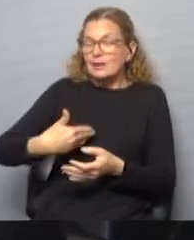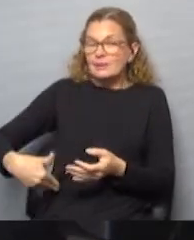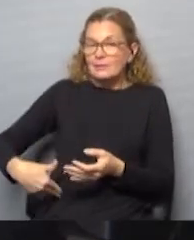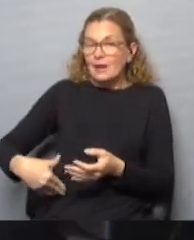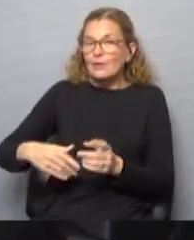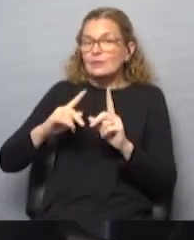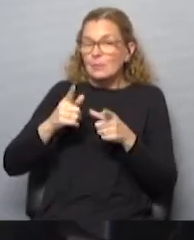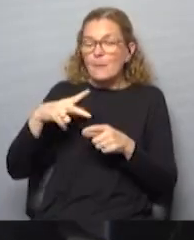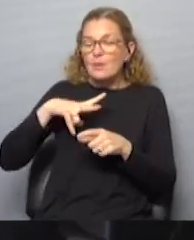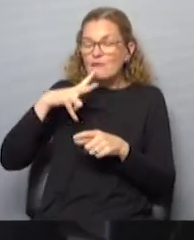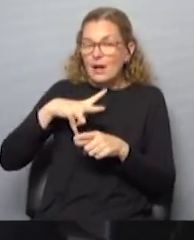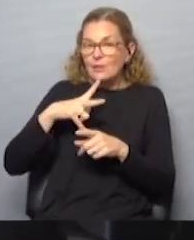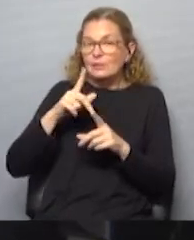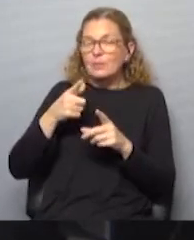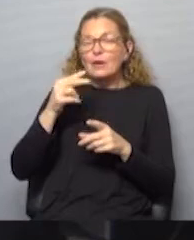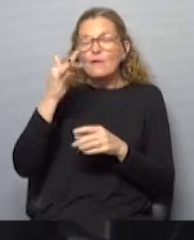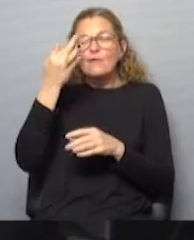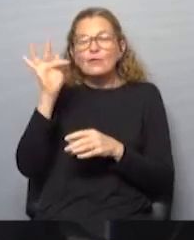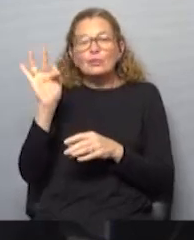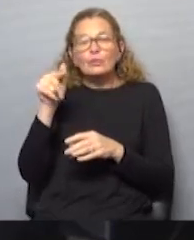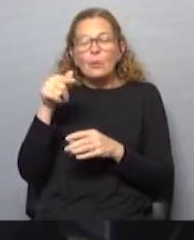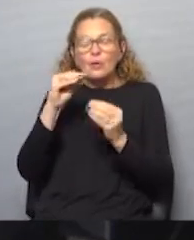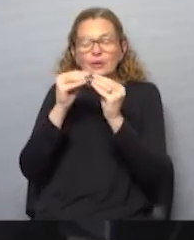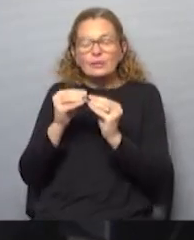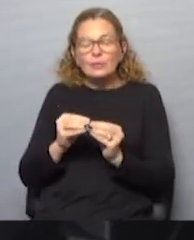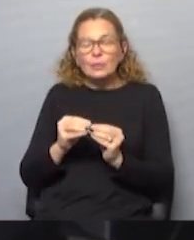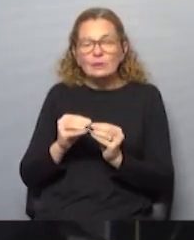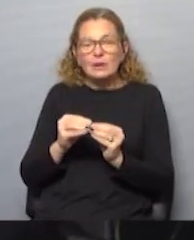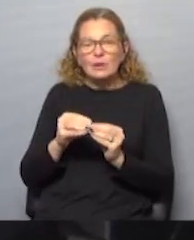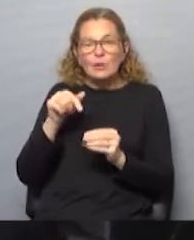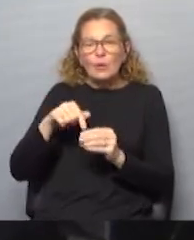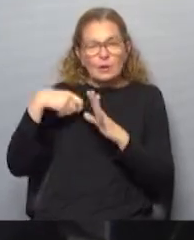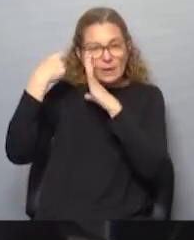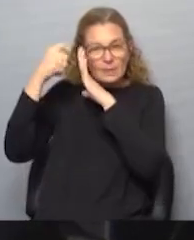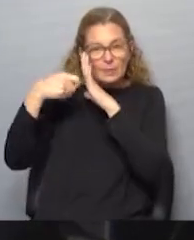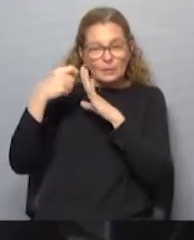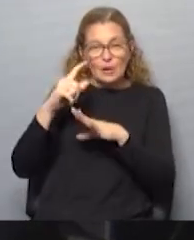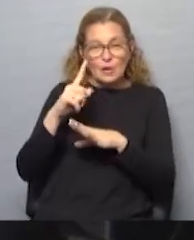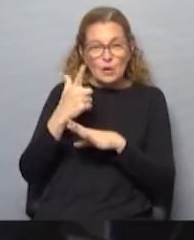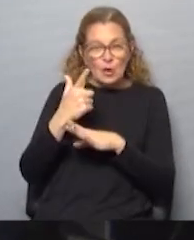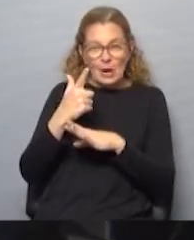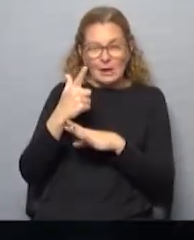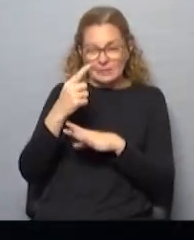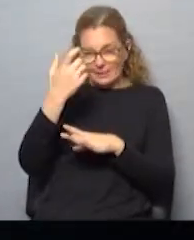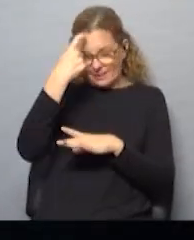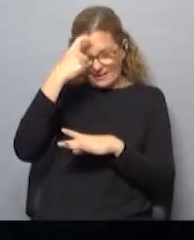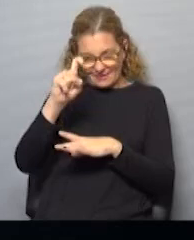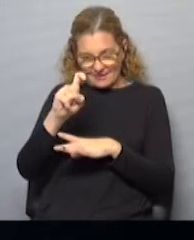rol juegan los privados y qué perspectivas hay con esta rendición de cuentas hoy en la letra chica no tiene ciencia